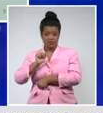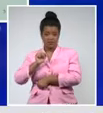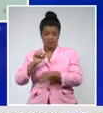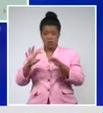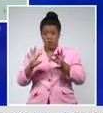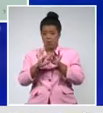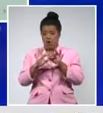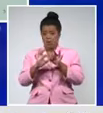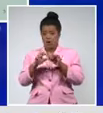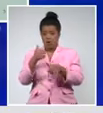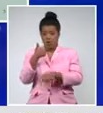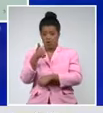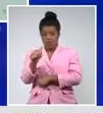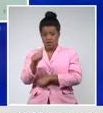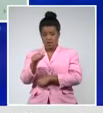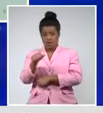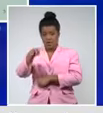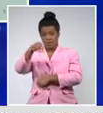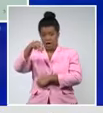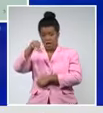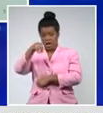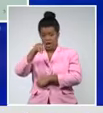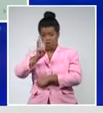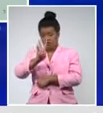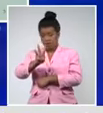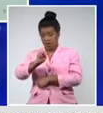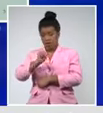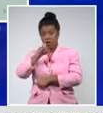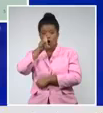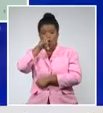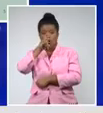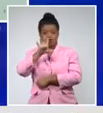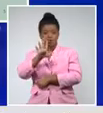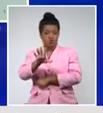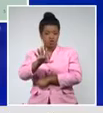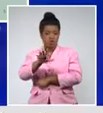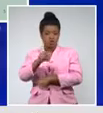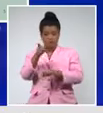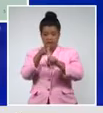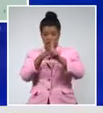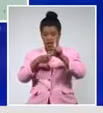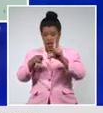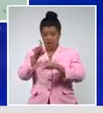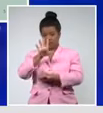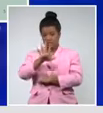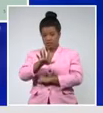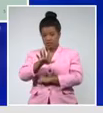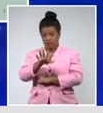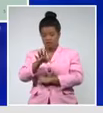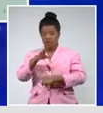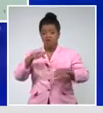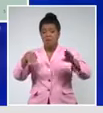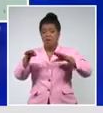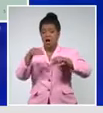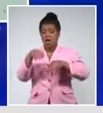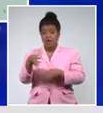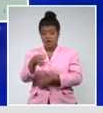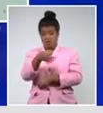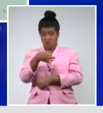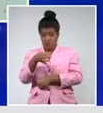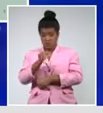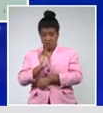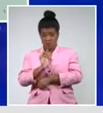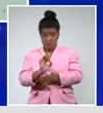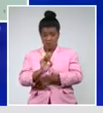Guanabacoa 10, Marianao 3, Cotorro 5, igual que Regla, y en Playa, en el municipio Playa, se